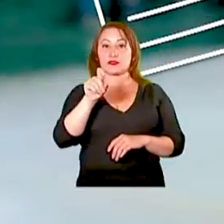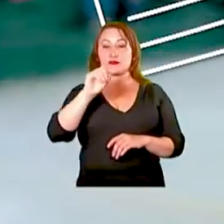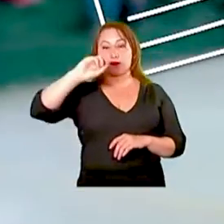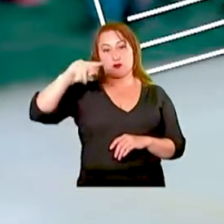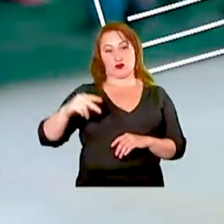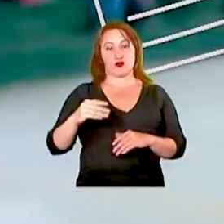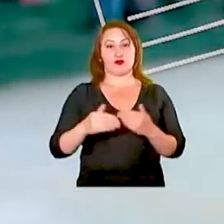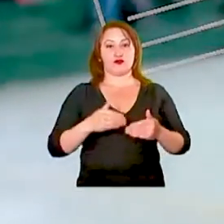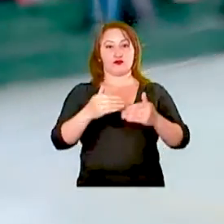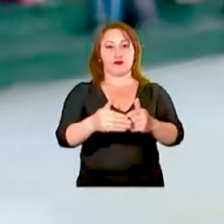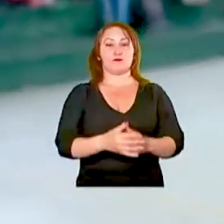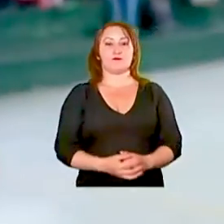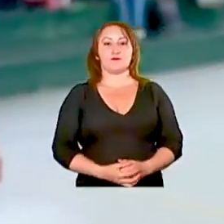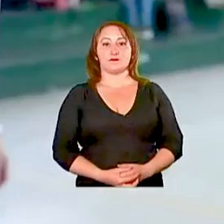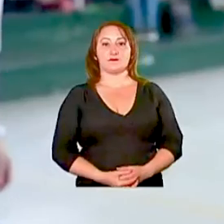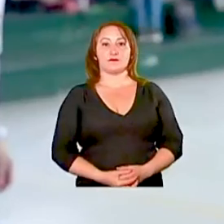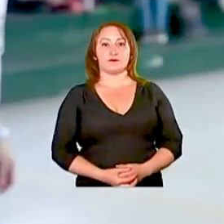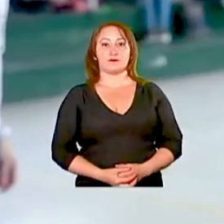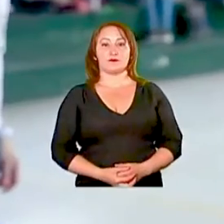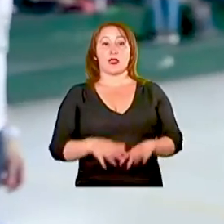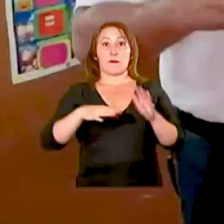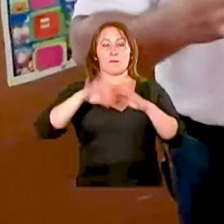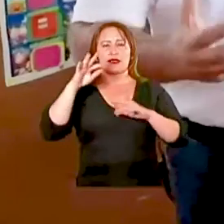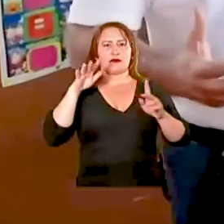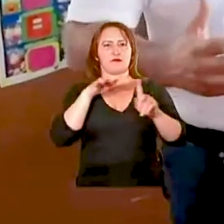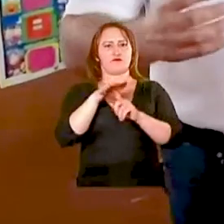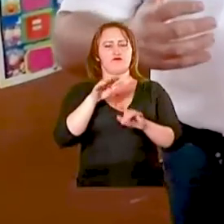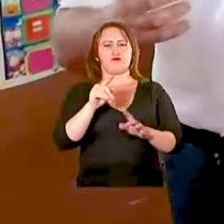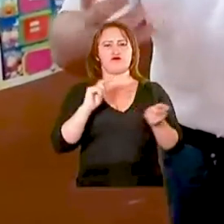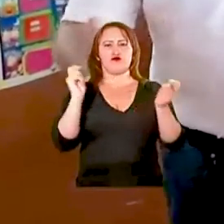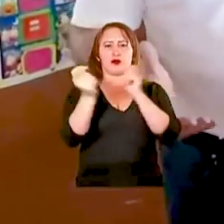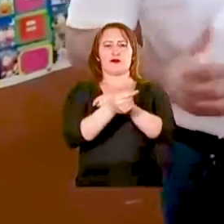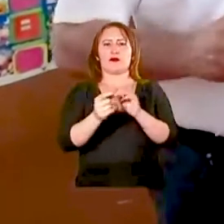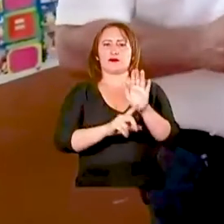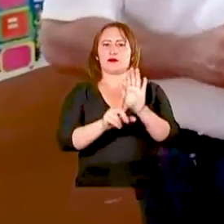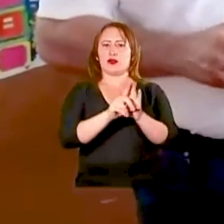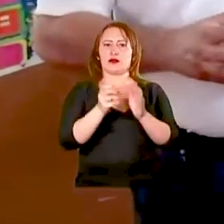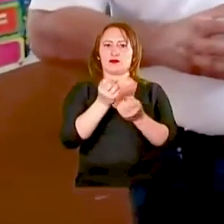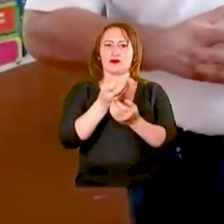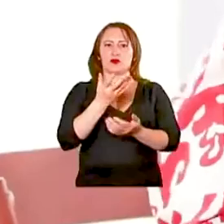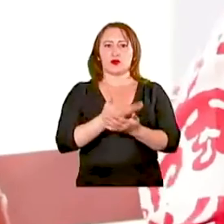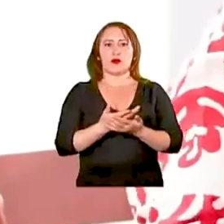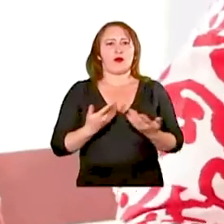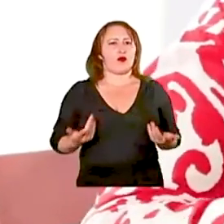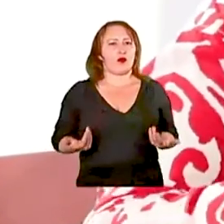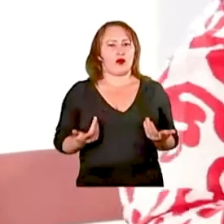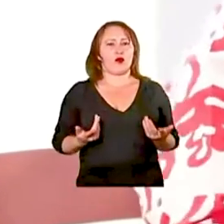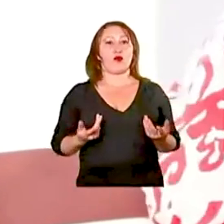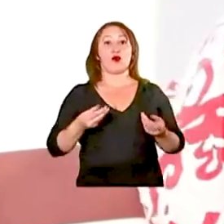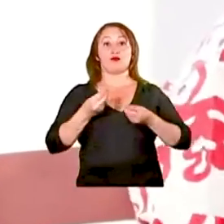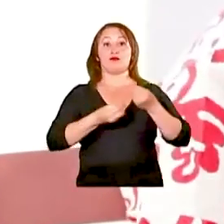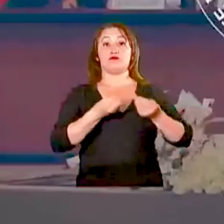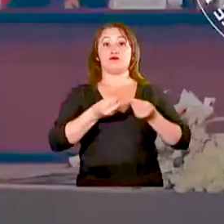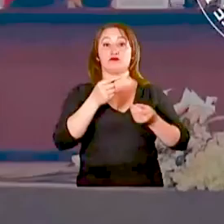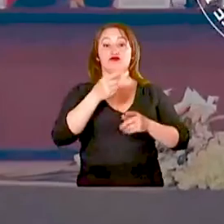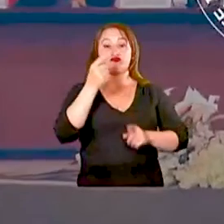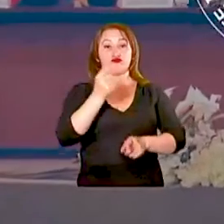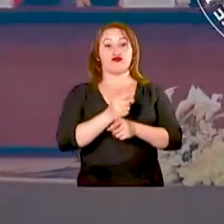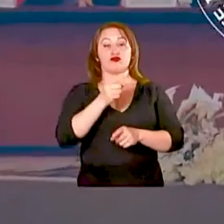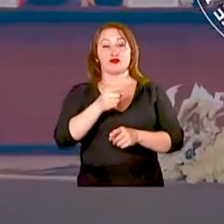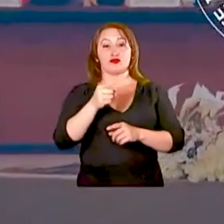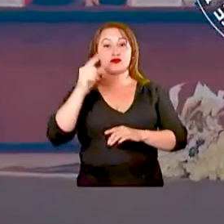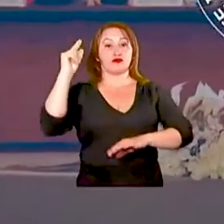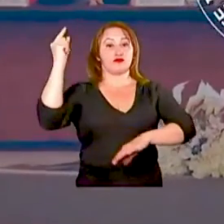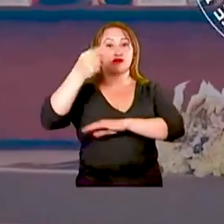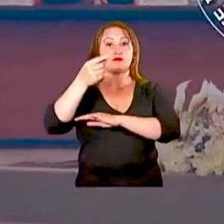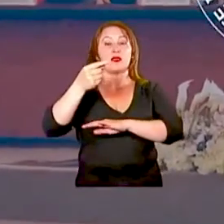segunda instancia. La más trascendente modificación legal y estructural de la entidad, realizada en cumplimiento de la sentencia de la